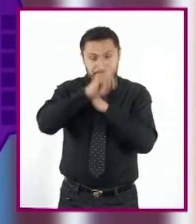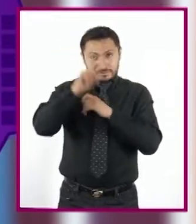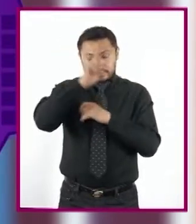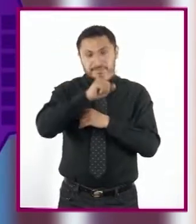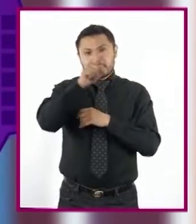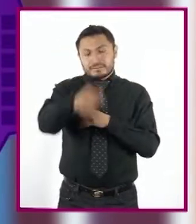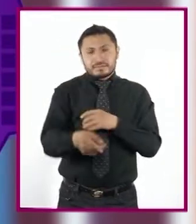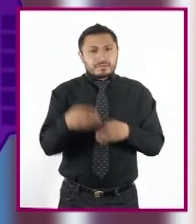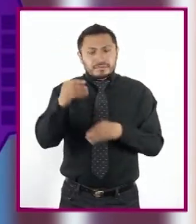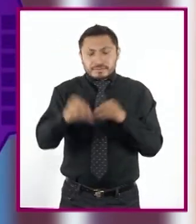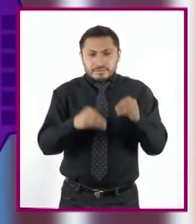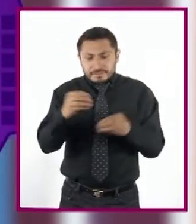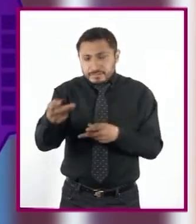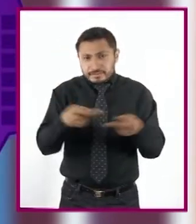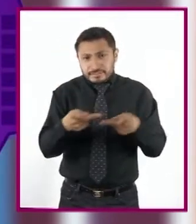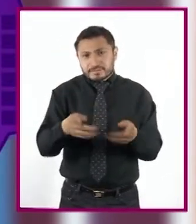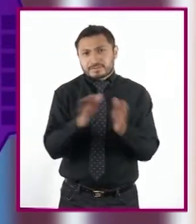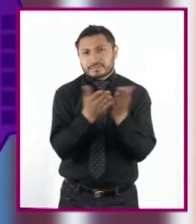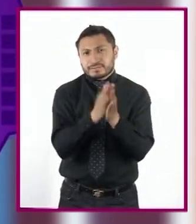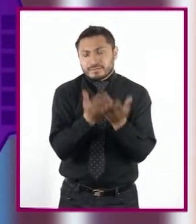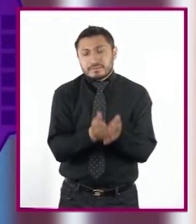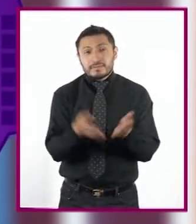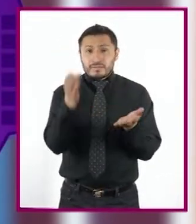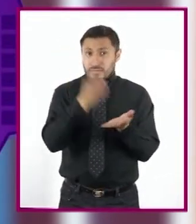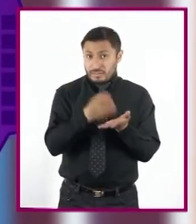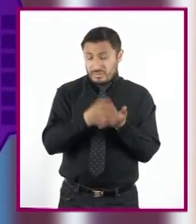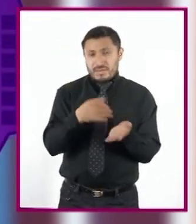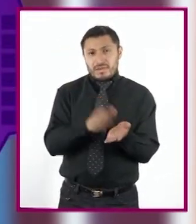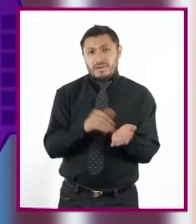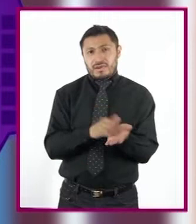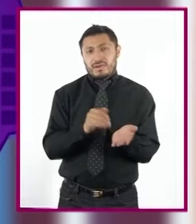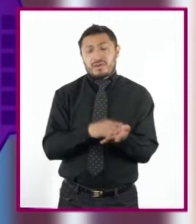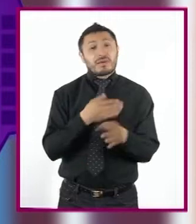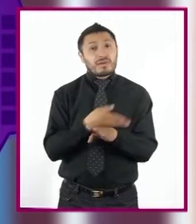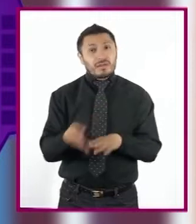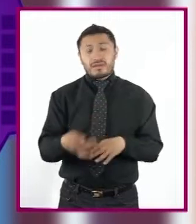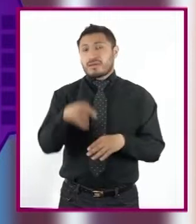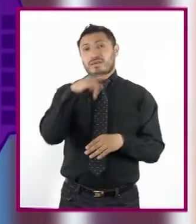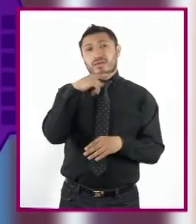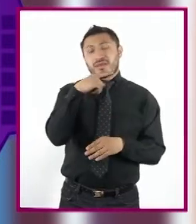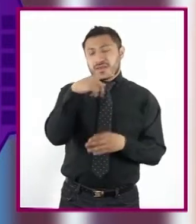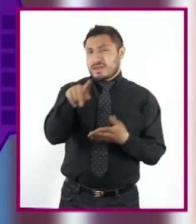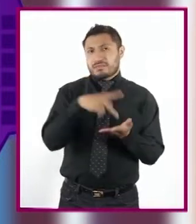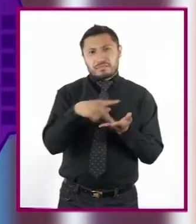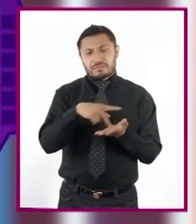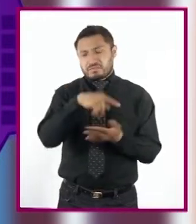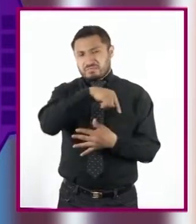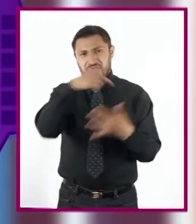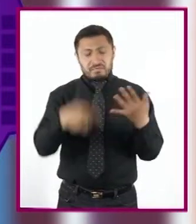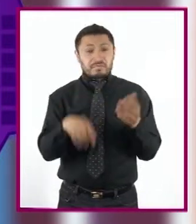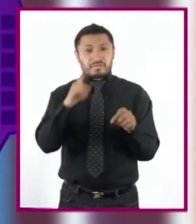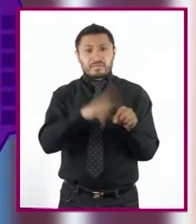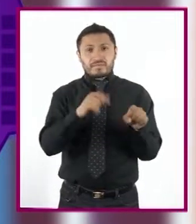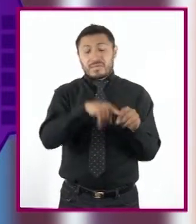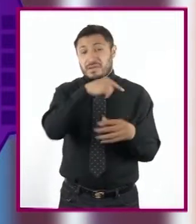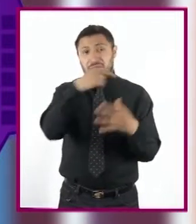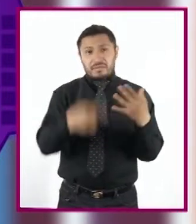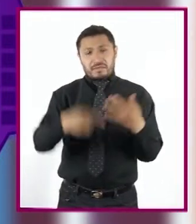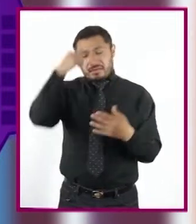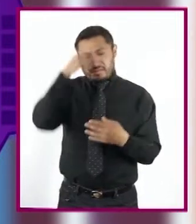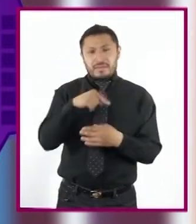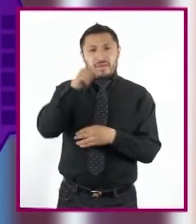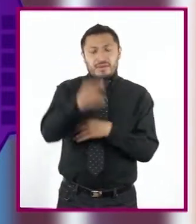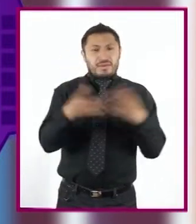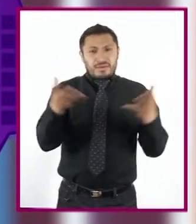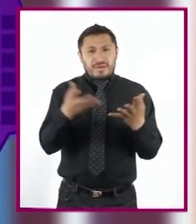tengan cerca su libro de texto, cuaderno u hojas blancas, así como lápiz o bolígrafo y colores para que puedan elaborar